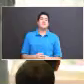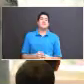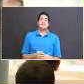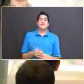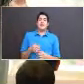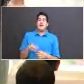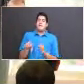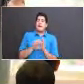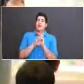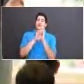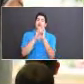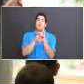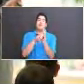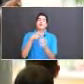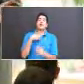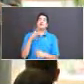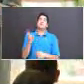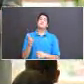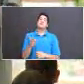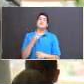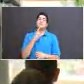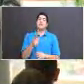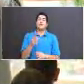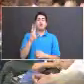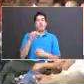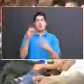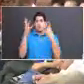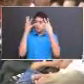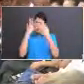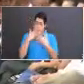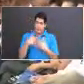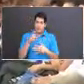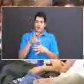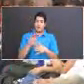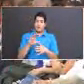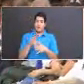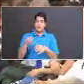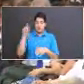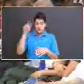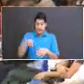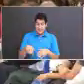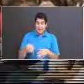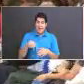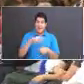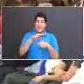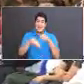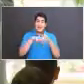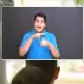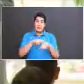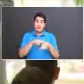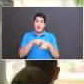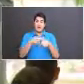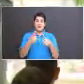Pero el ejemplo que siempre le pongo, no confundamos lo natural con lo sobrenatural.